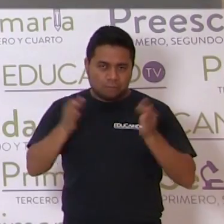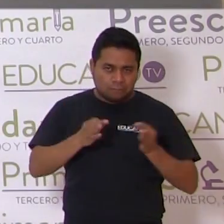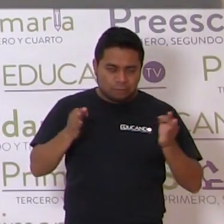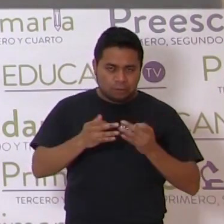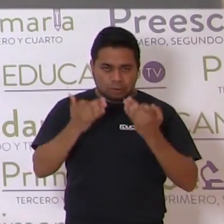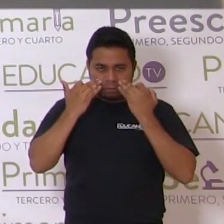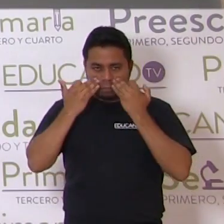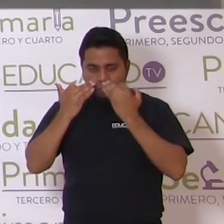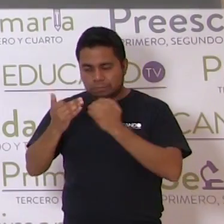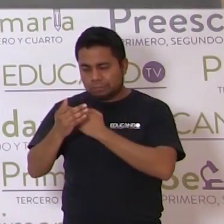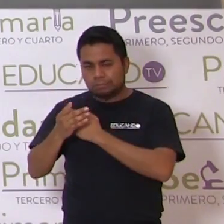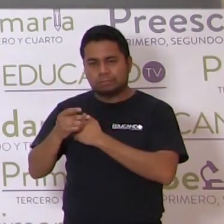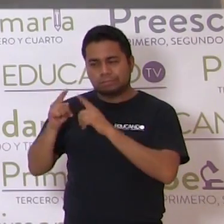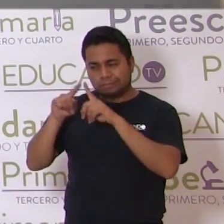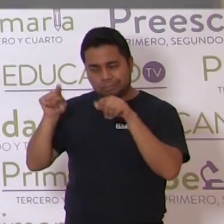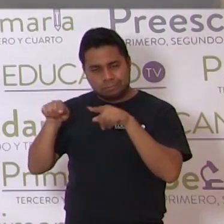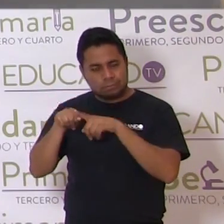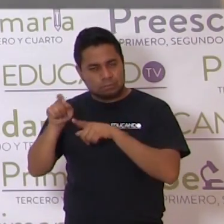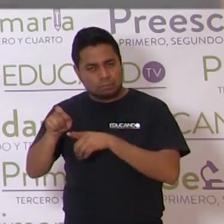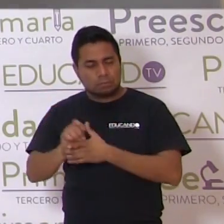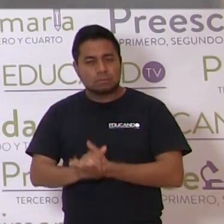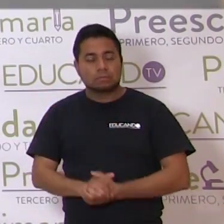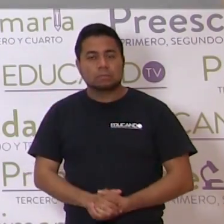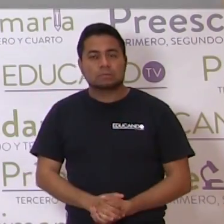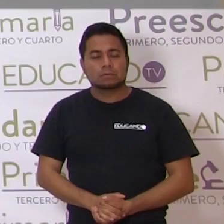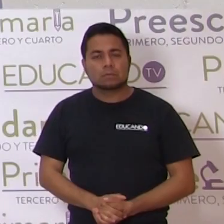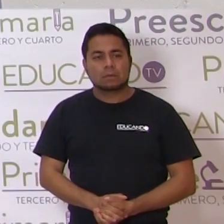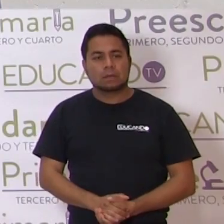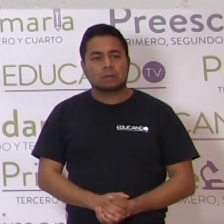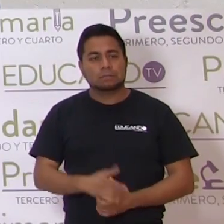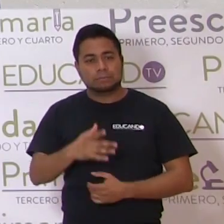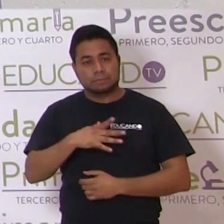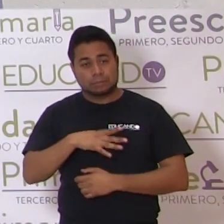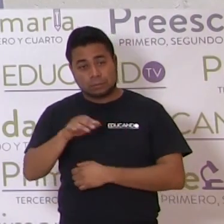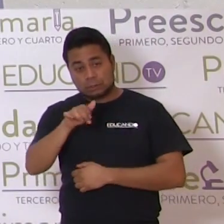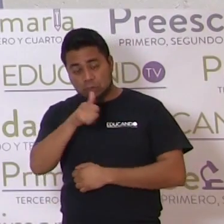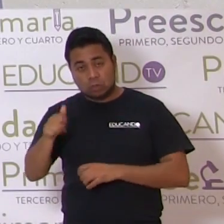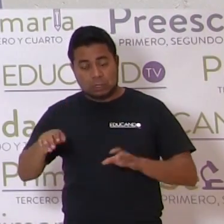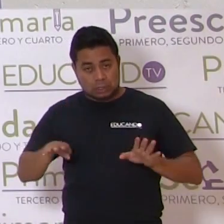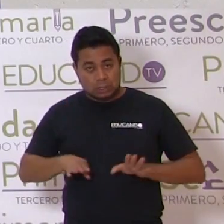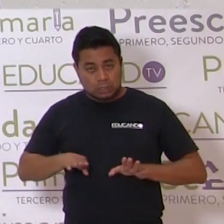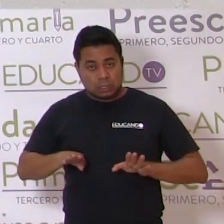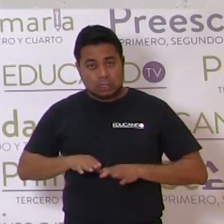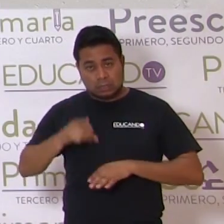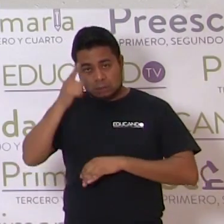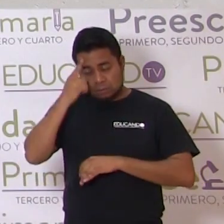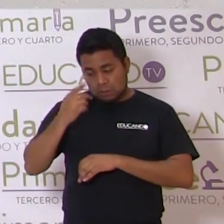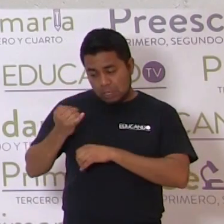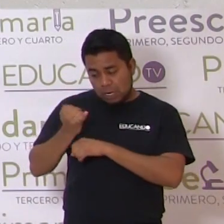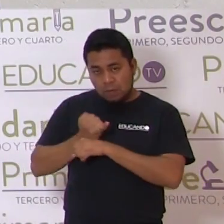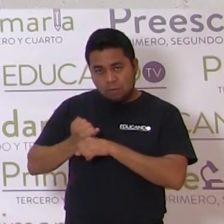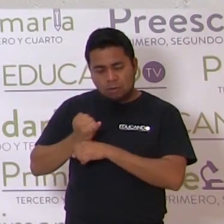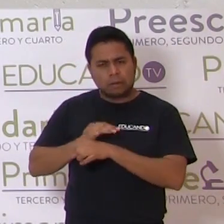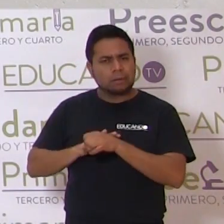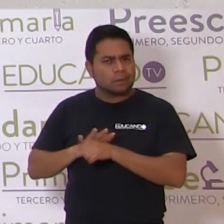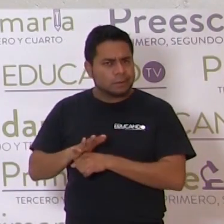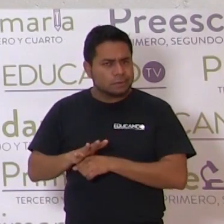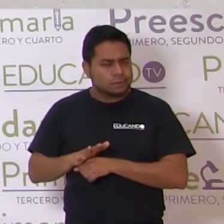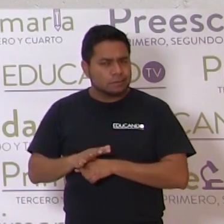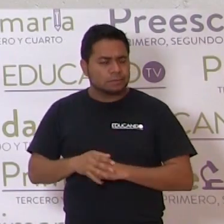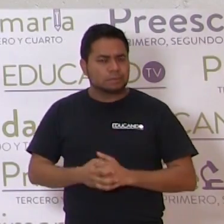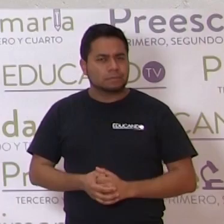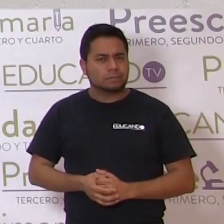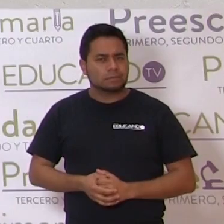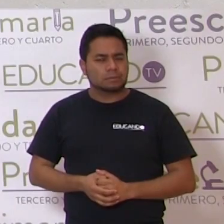diagrama. Muy bien, pues aquí entonces observamos otra característica de los informes. ¿Cuál?